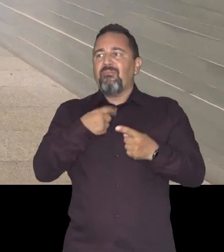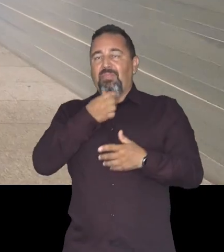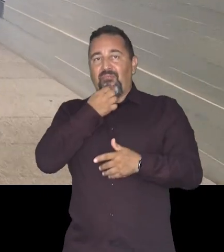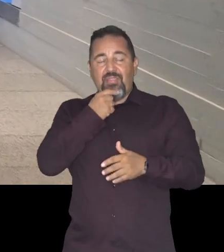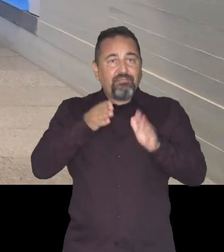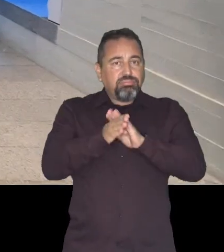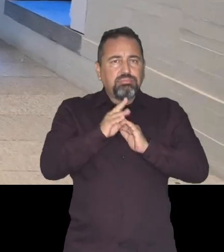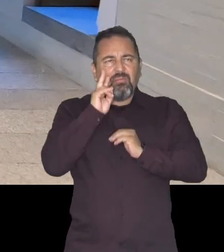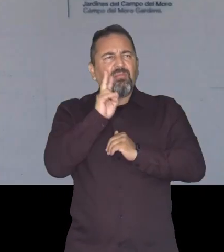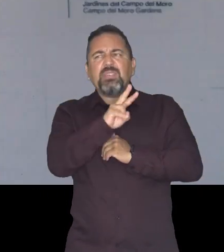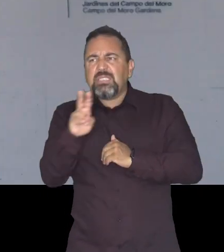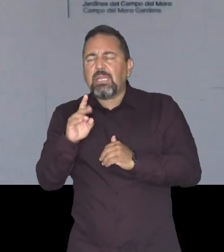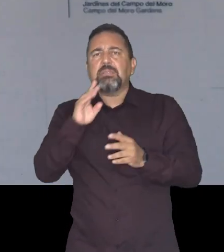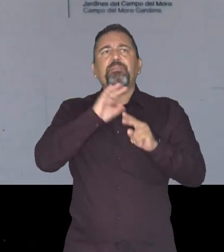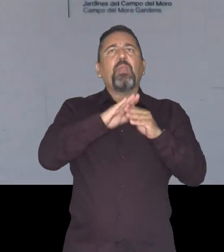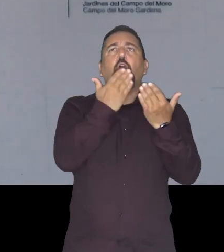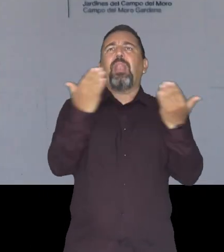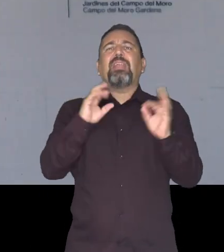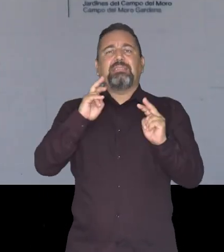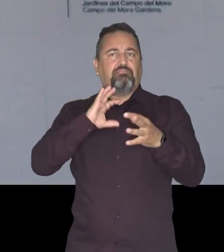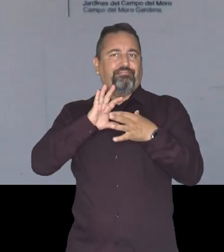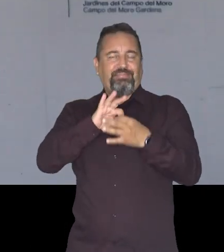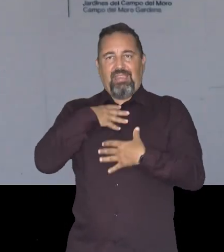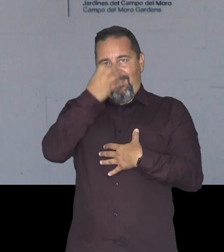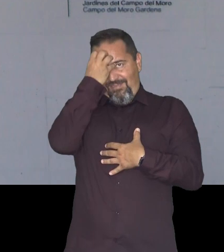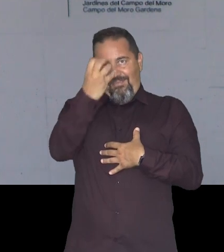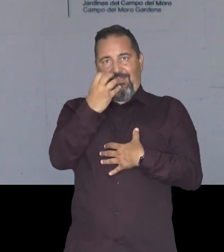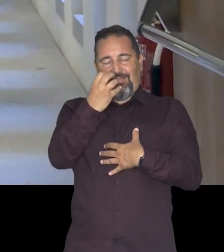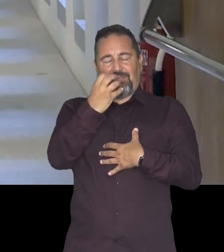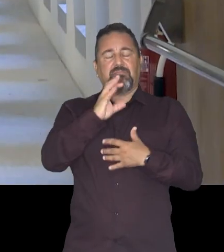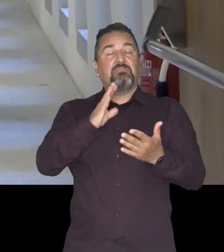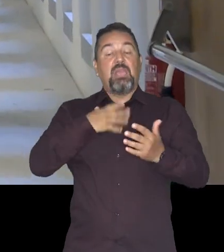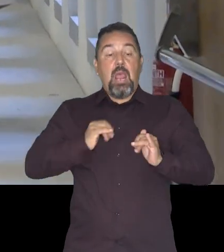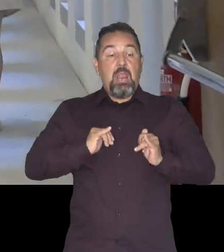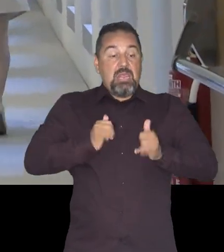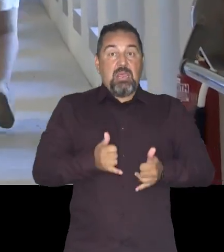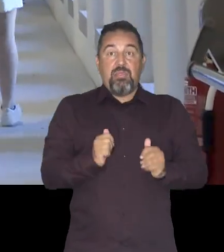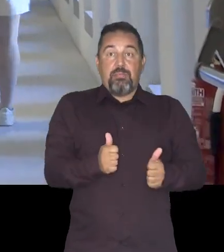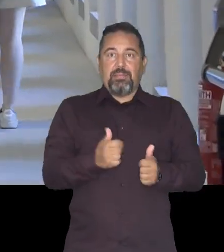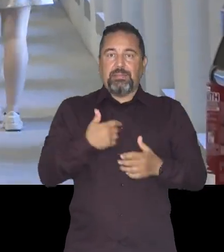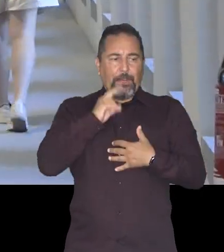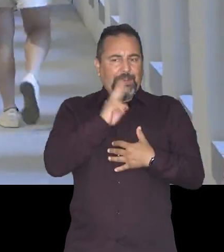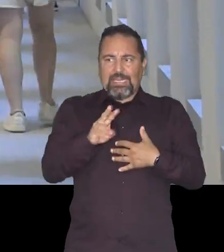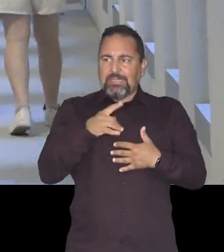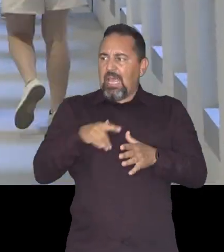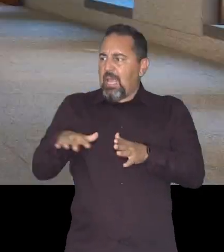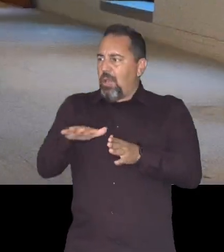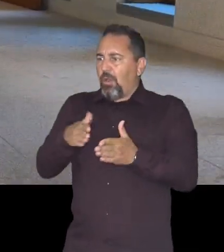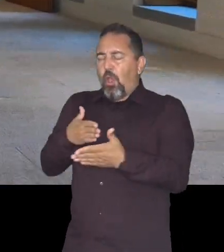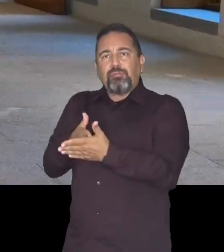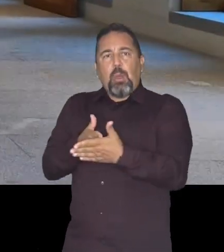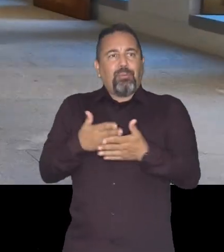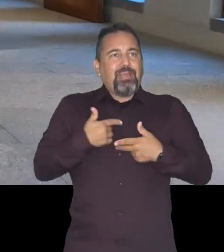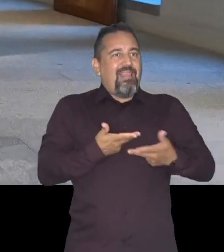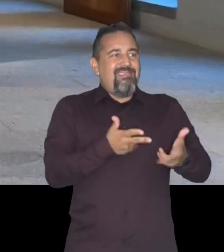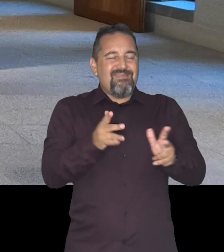que facilitan la visita a la Galería de las Colecciones Reales. Desde el inicio, los visitantes se encuentran con un espacio